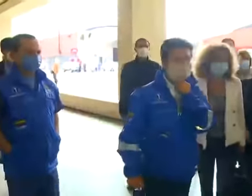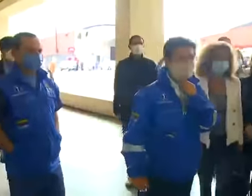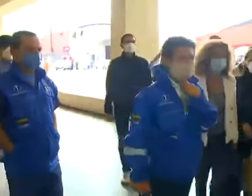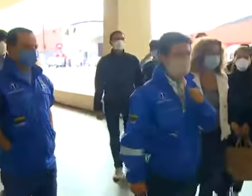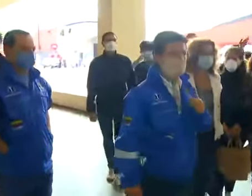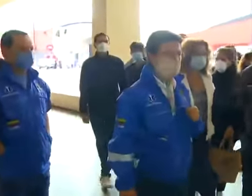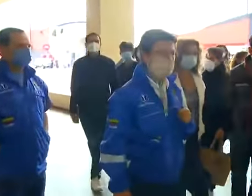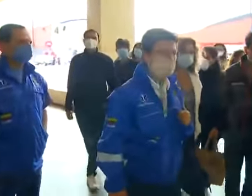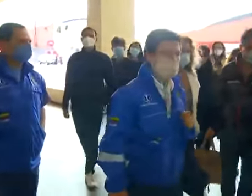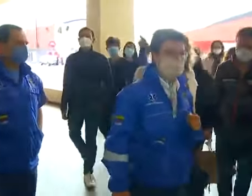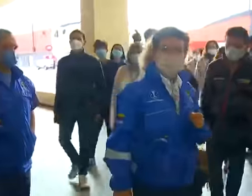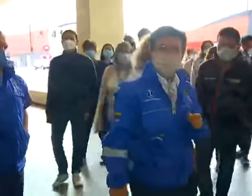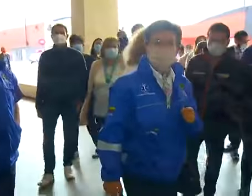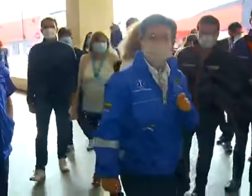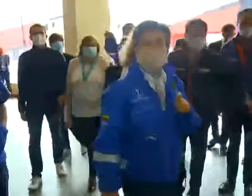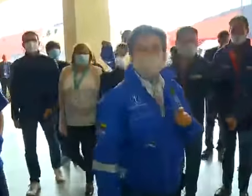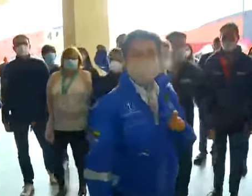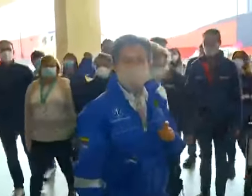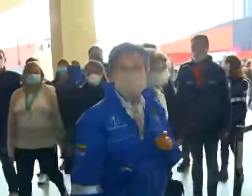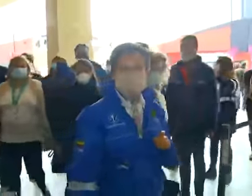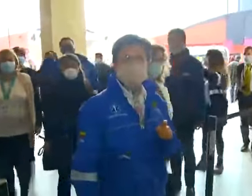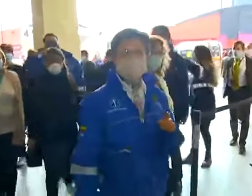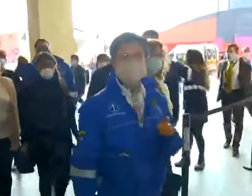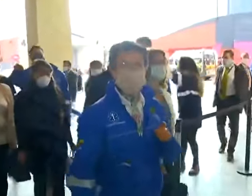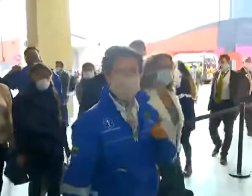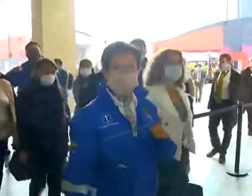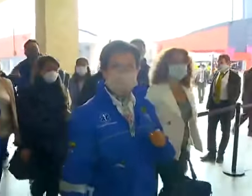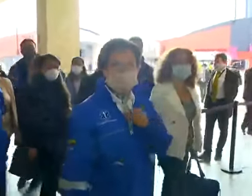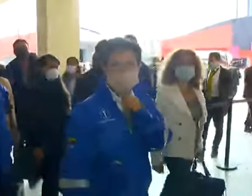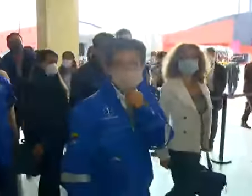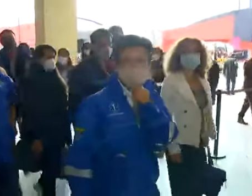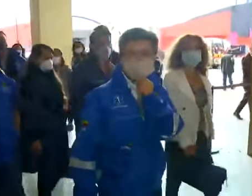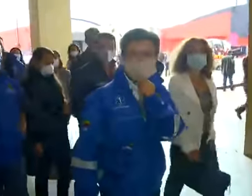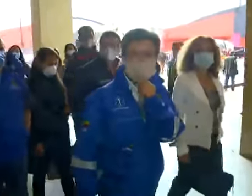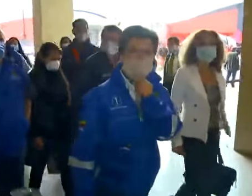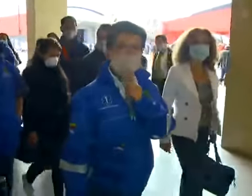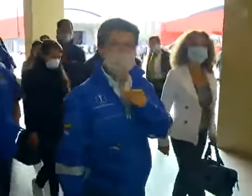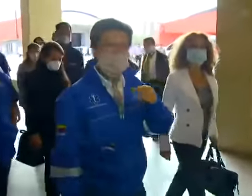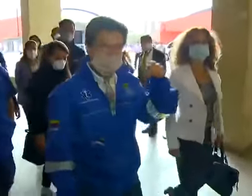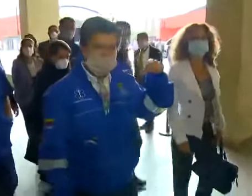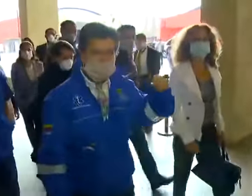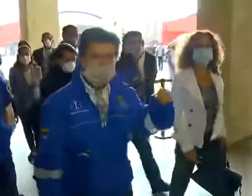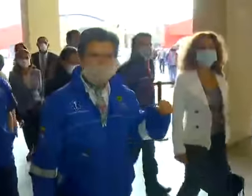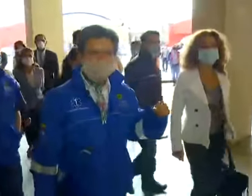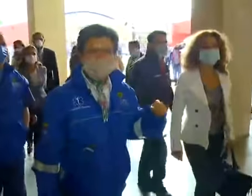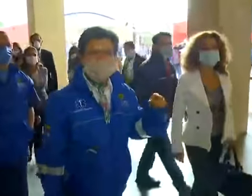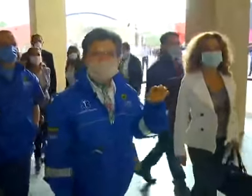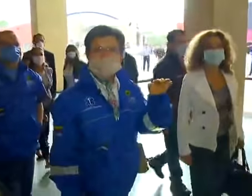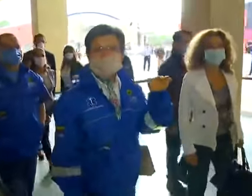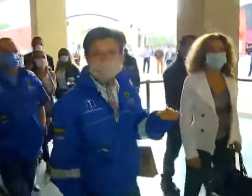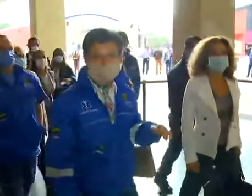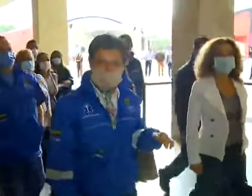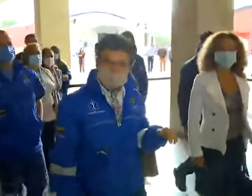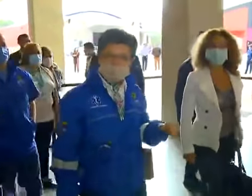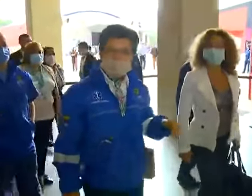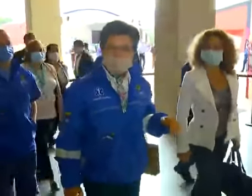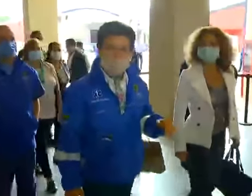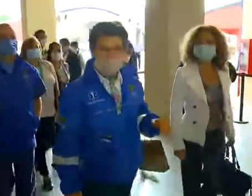lo menos 20 mil millones de los 51 mil que recibimos ayer van dirigidos al sector